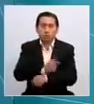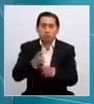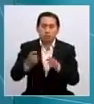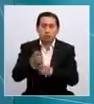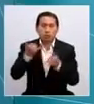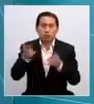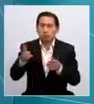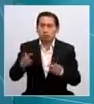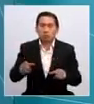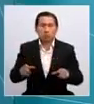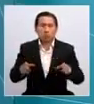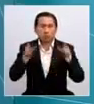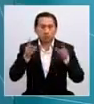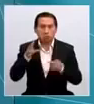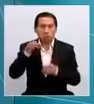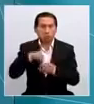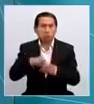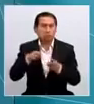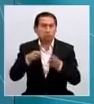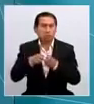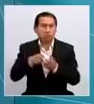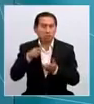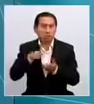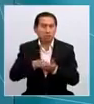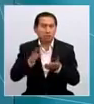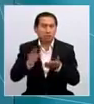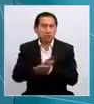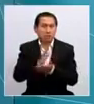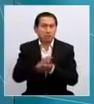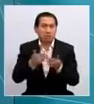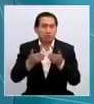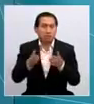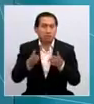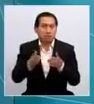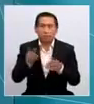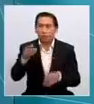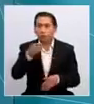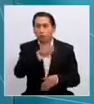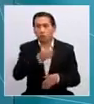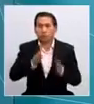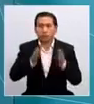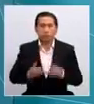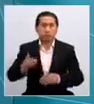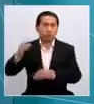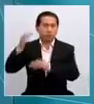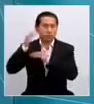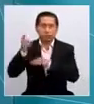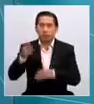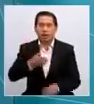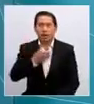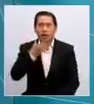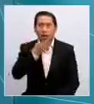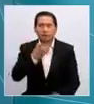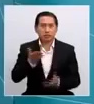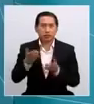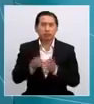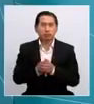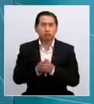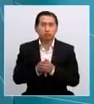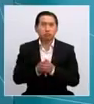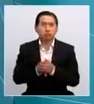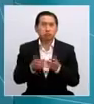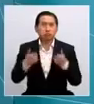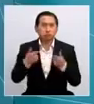está o estaría presuntamente involucrada en este caso. Le hablamos del gobernador de Santa Cruz, Luis Fernando Camacho. Hay